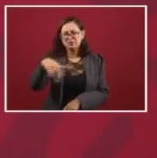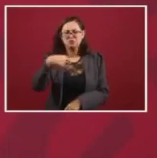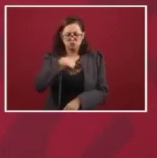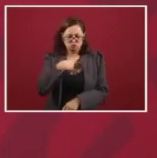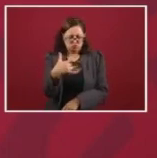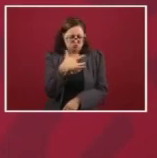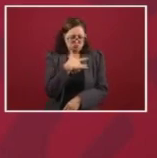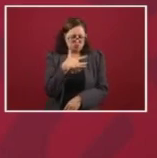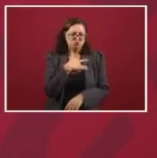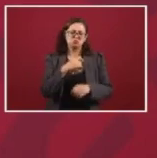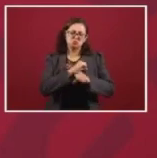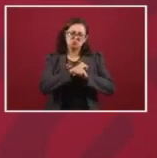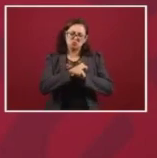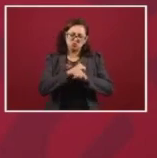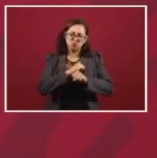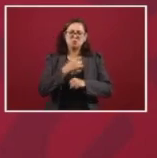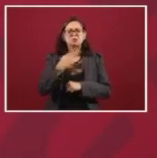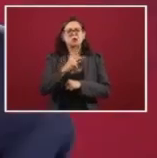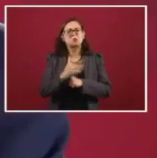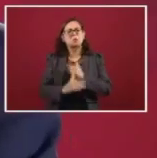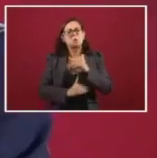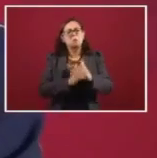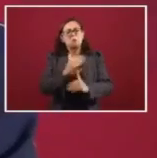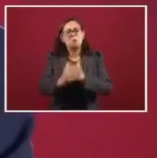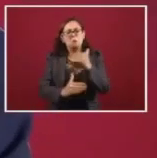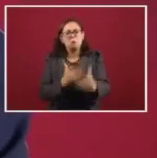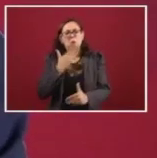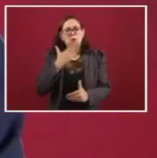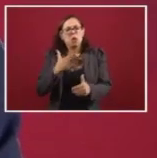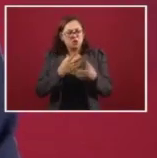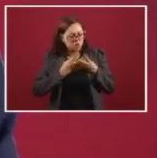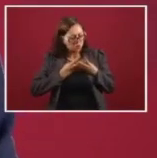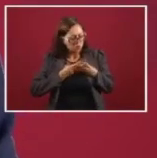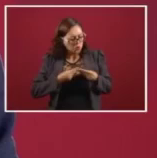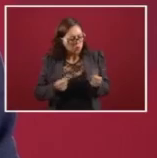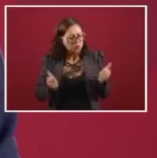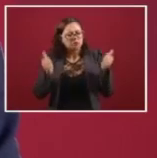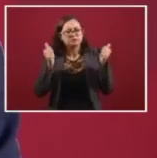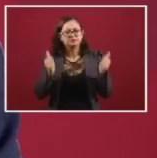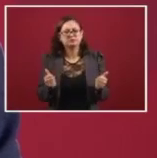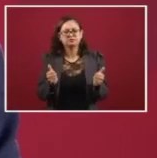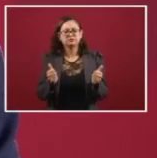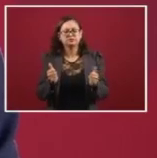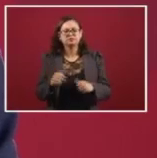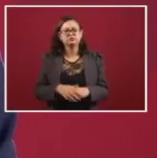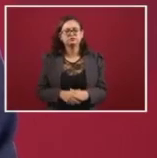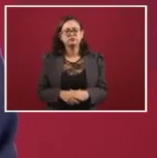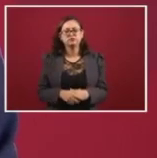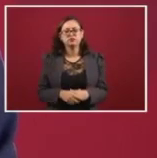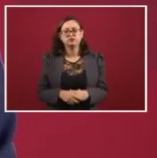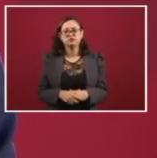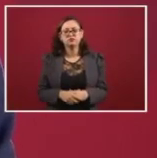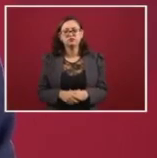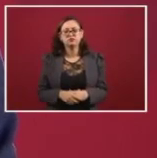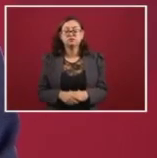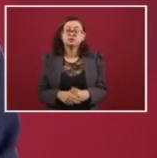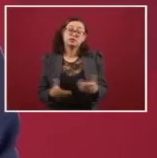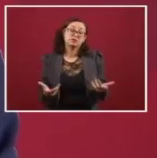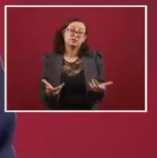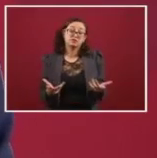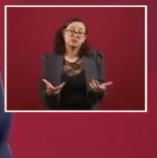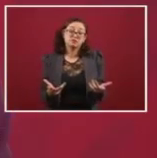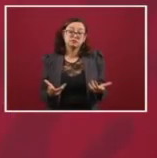Salí bien. Por eso me interesa mucho, entre